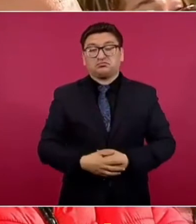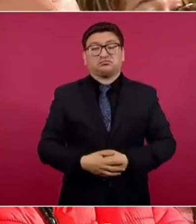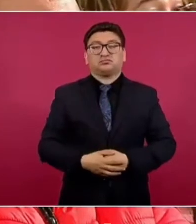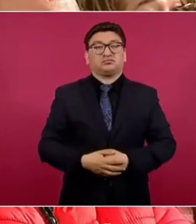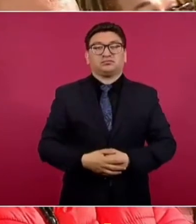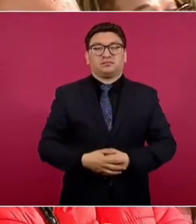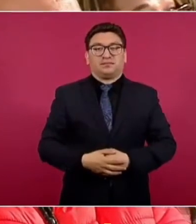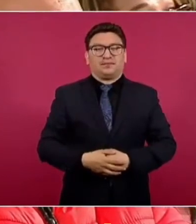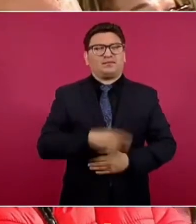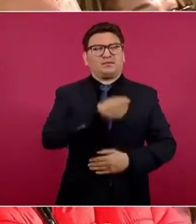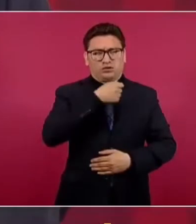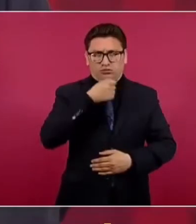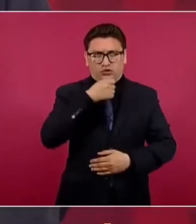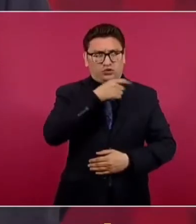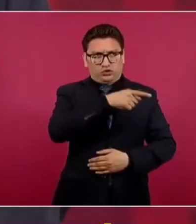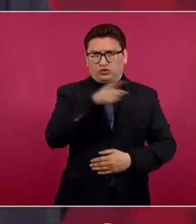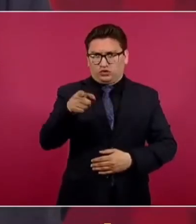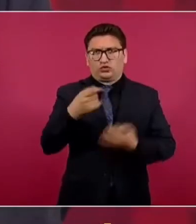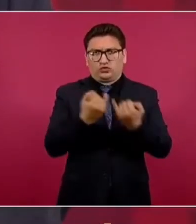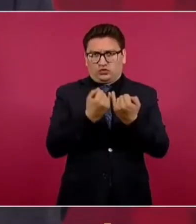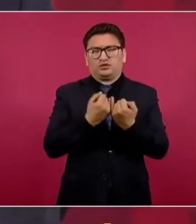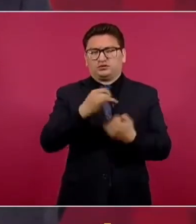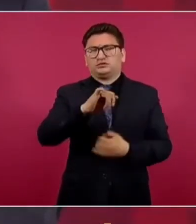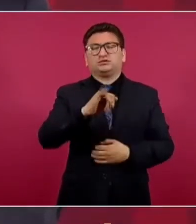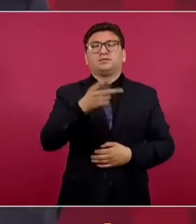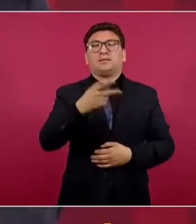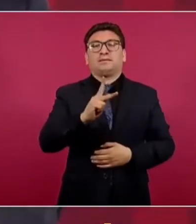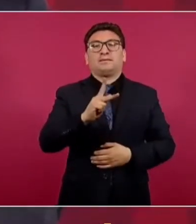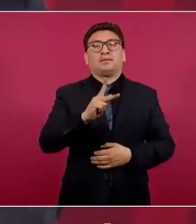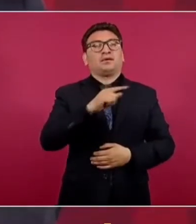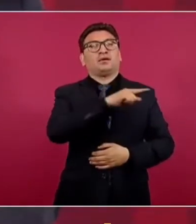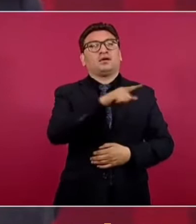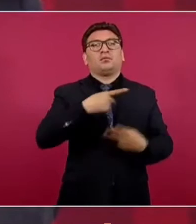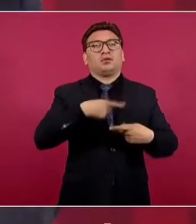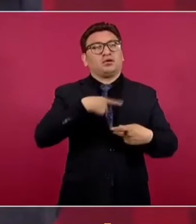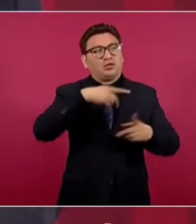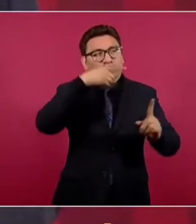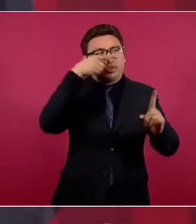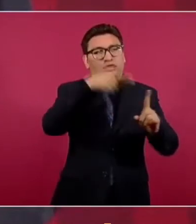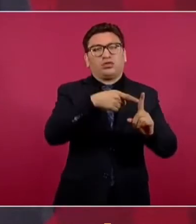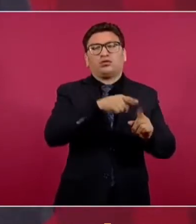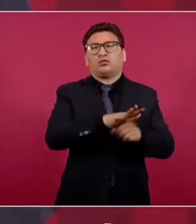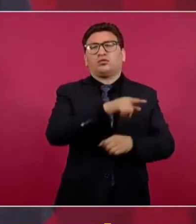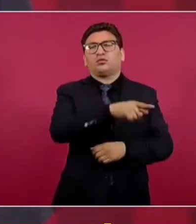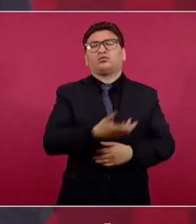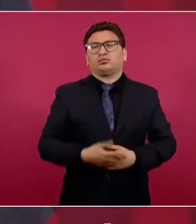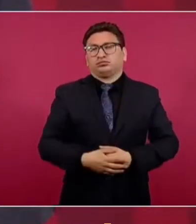no es que no sean periodistas, ¿no?, sino que tienen una misión,